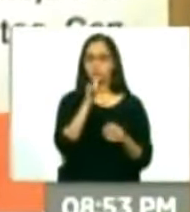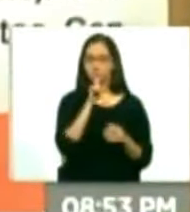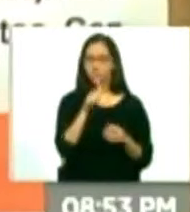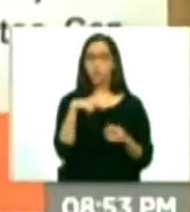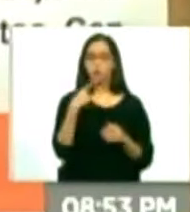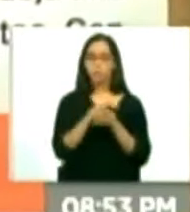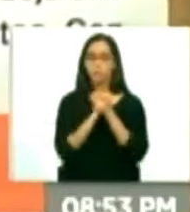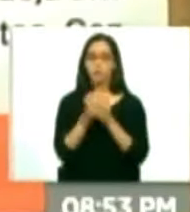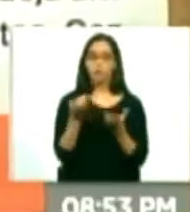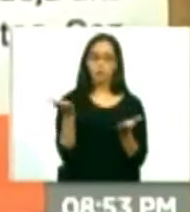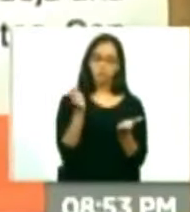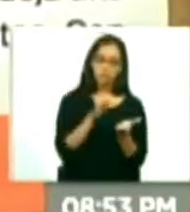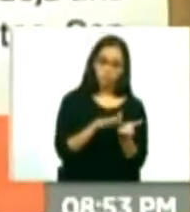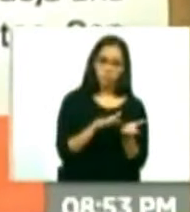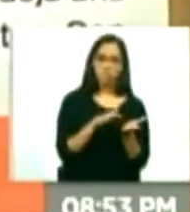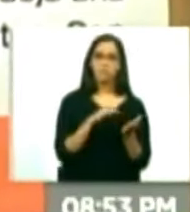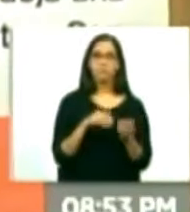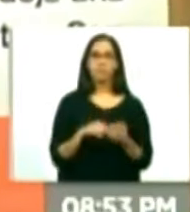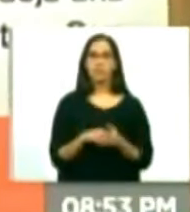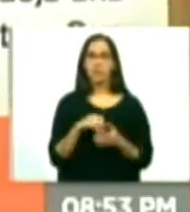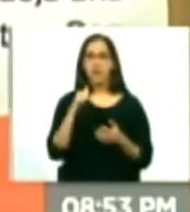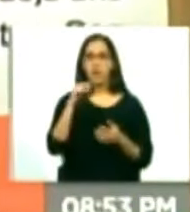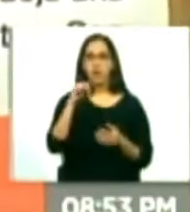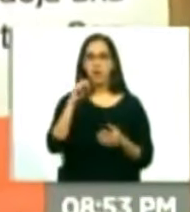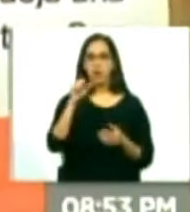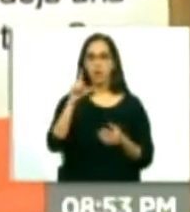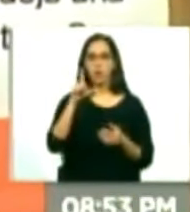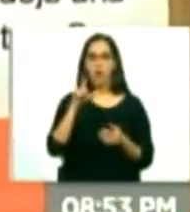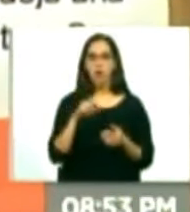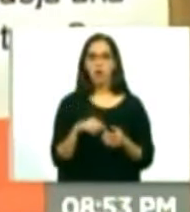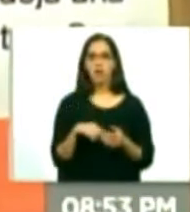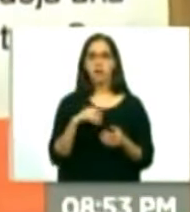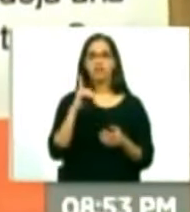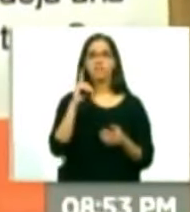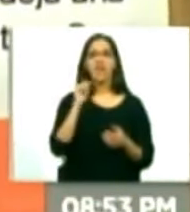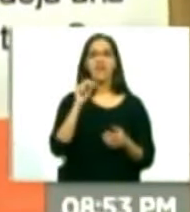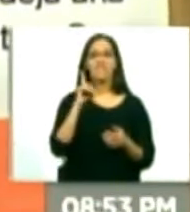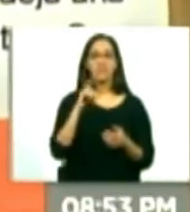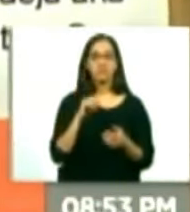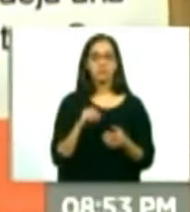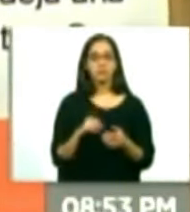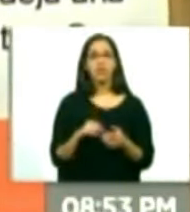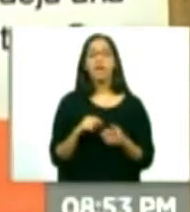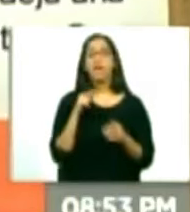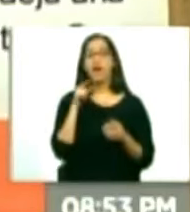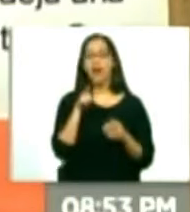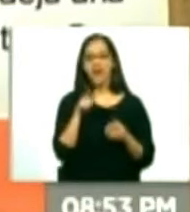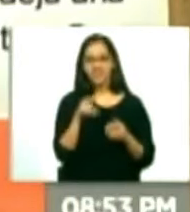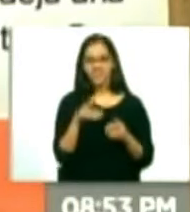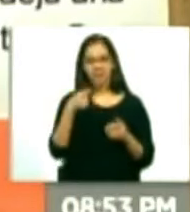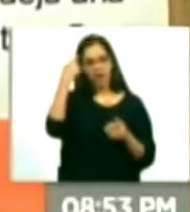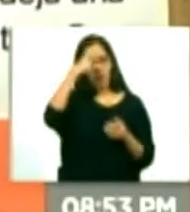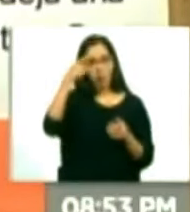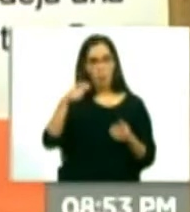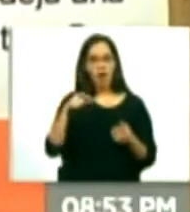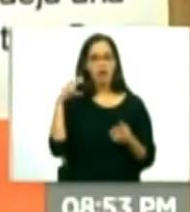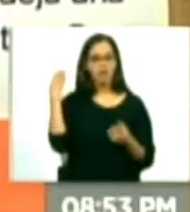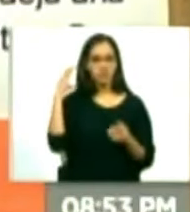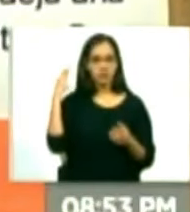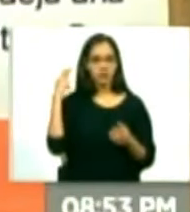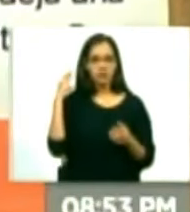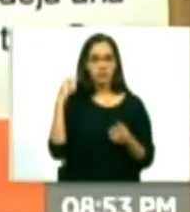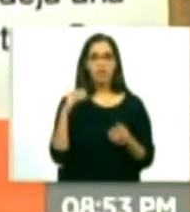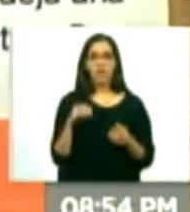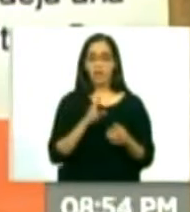asesinado, Anuar Vargas, Naver David López, alias, en el municipio de Maicao, La Guajira. Anuar hacía